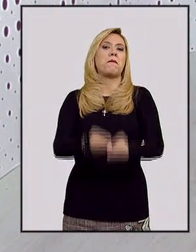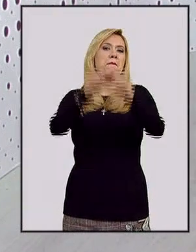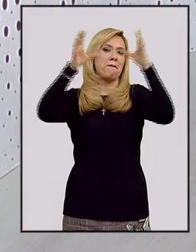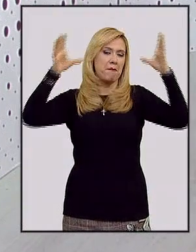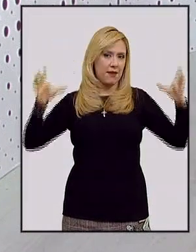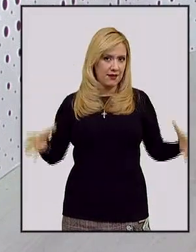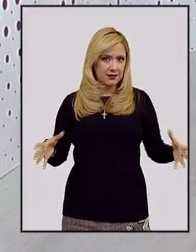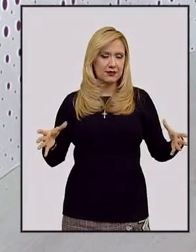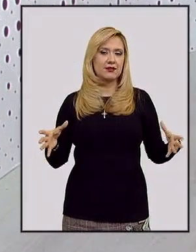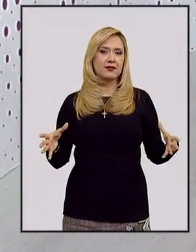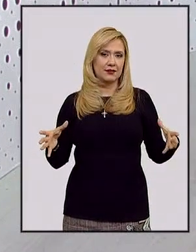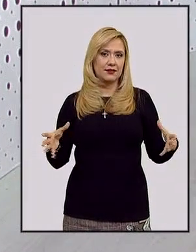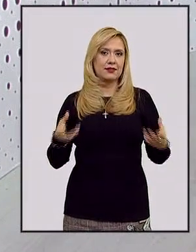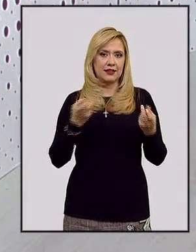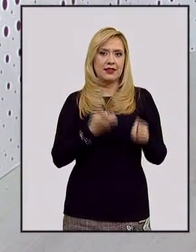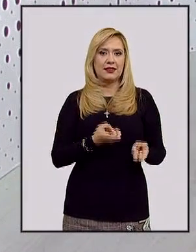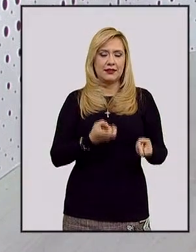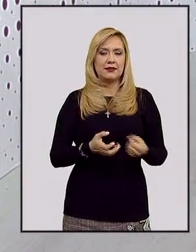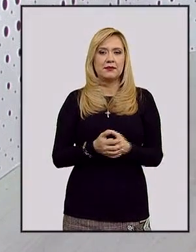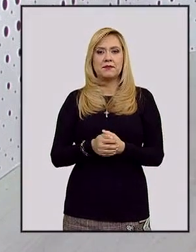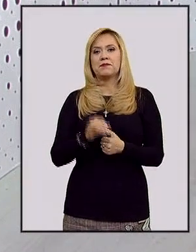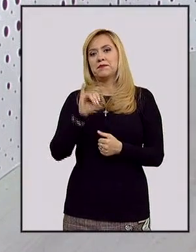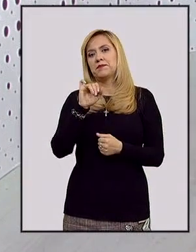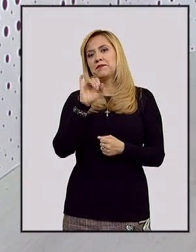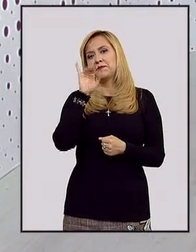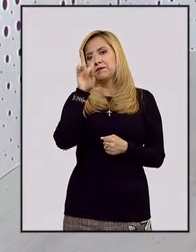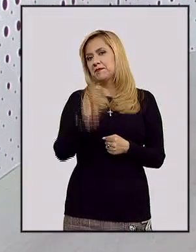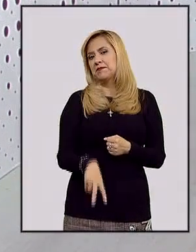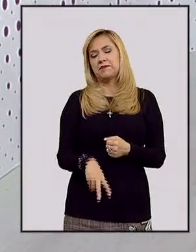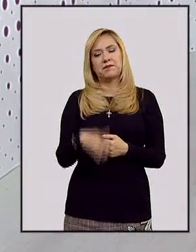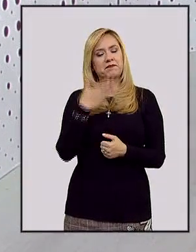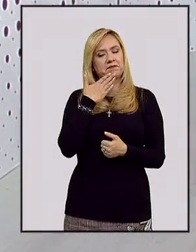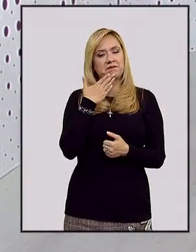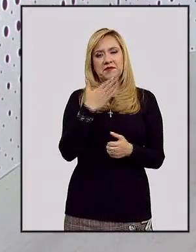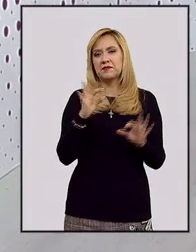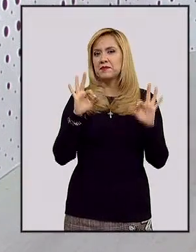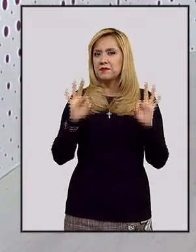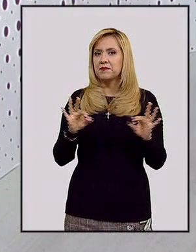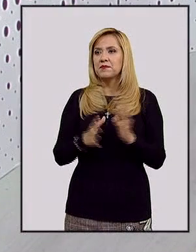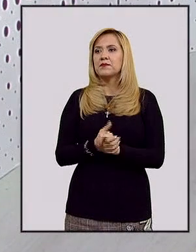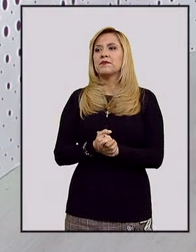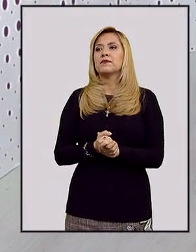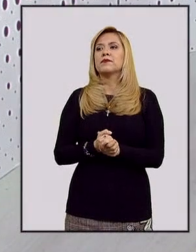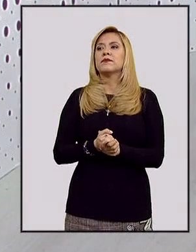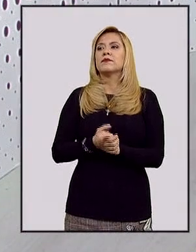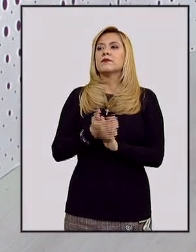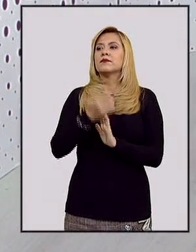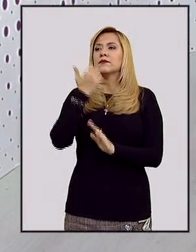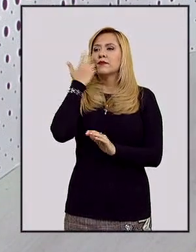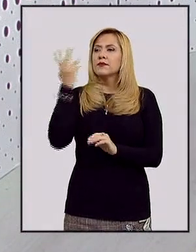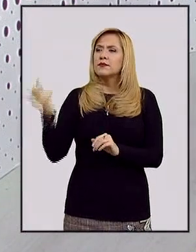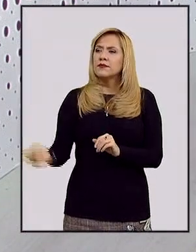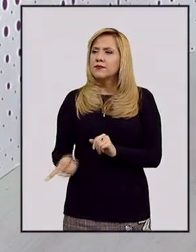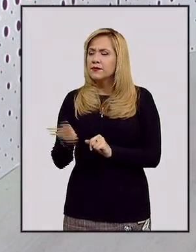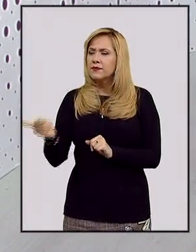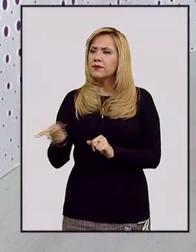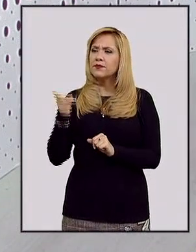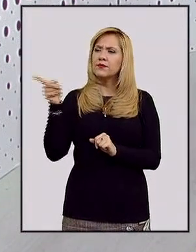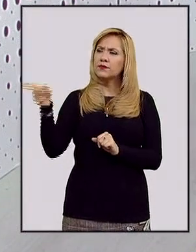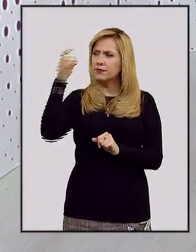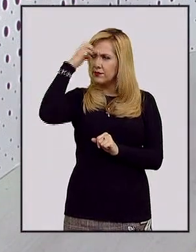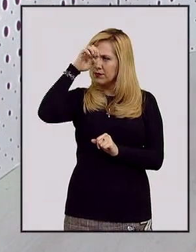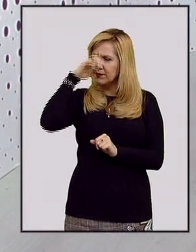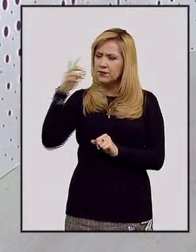fortalecer esto. Sí. Son bienvenidos. Por supuesto. Te quería también preguntar, en su experiencia,